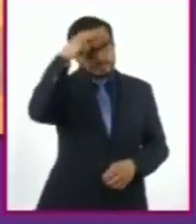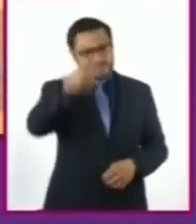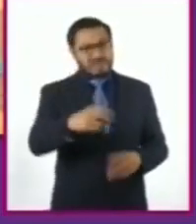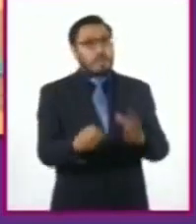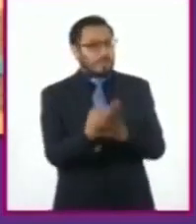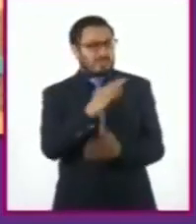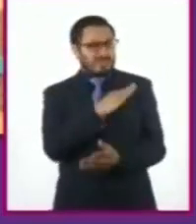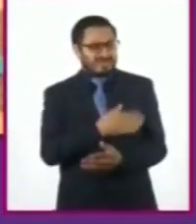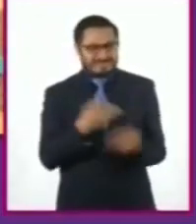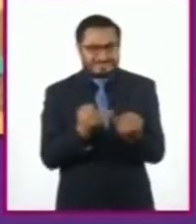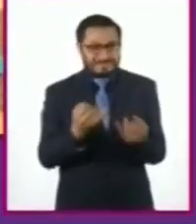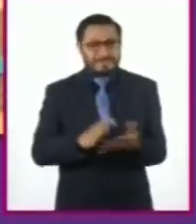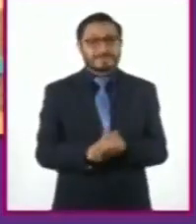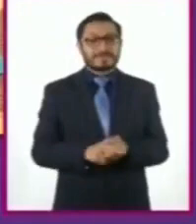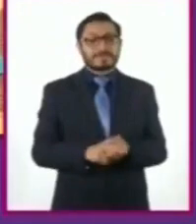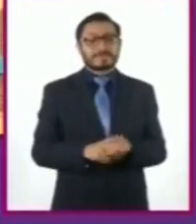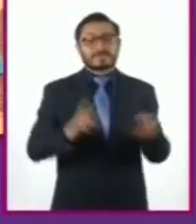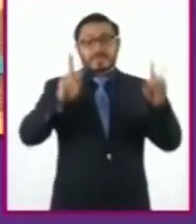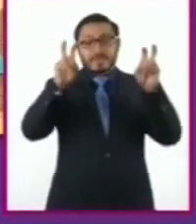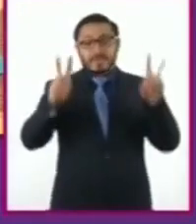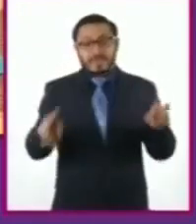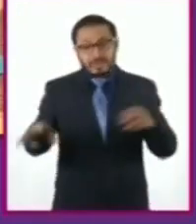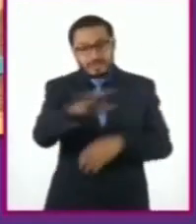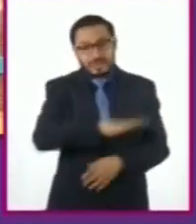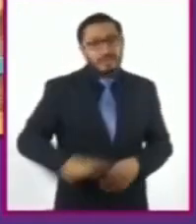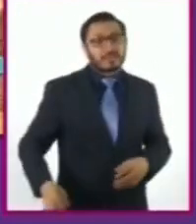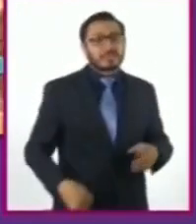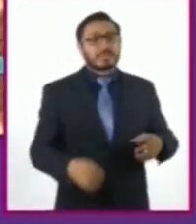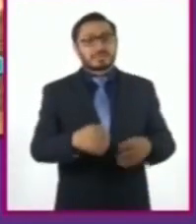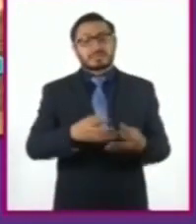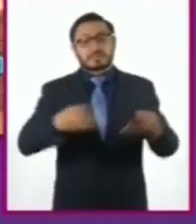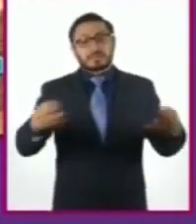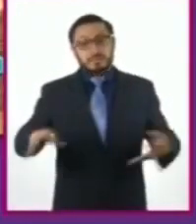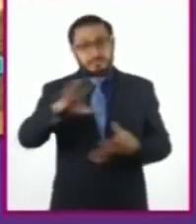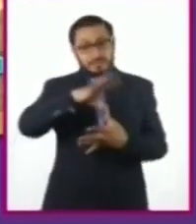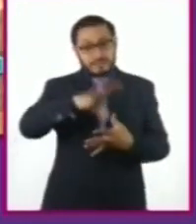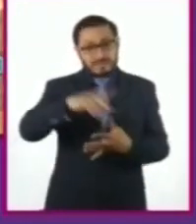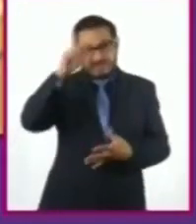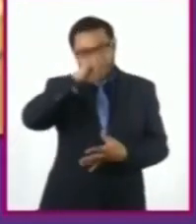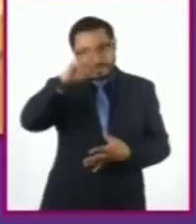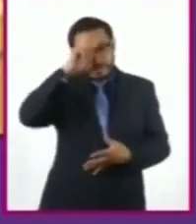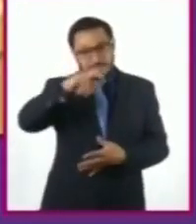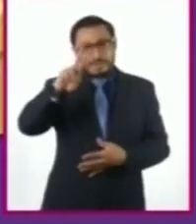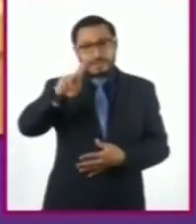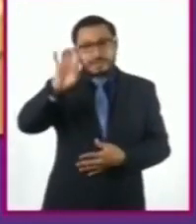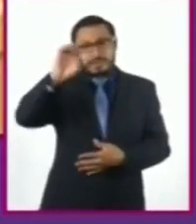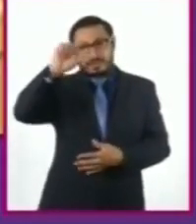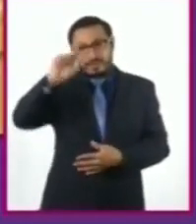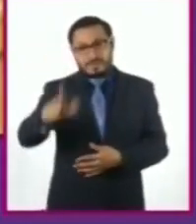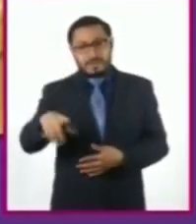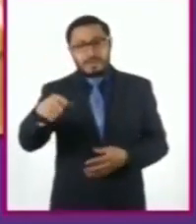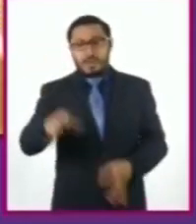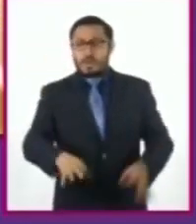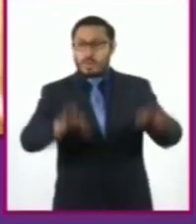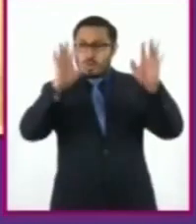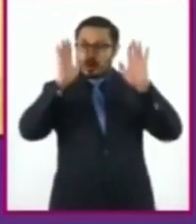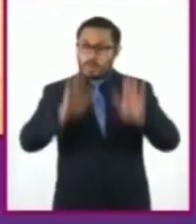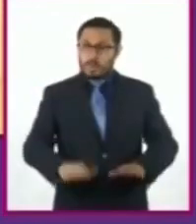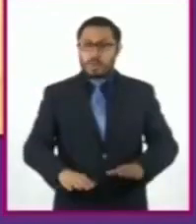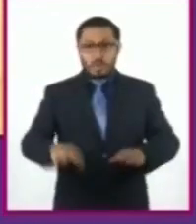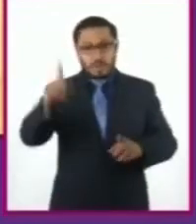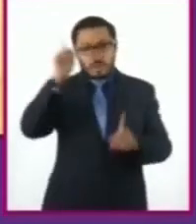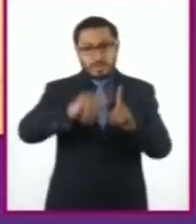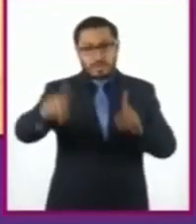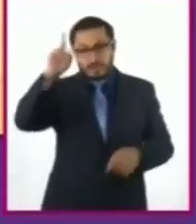En asuntos relacionados con los territorios americanos, era asesorado por el Real y Supremo Consejo de Indias,